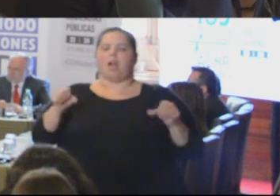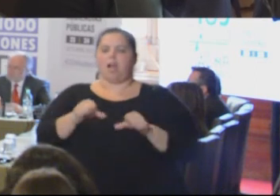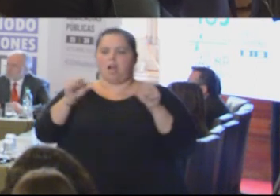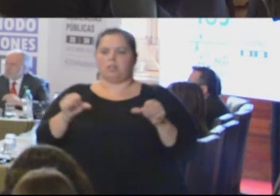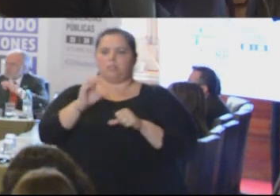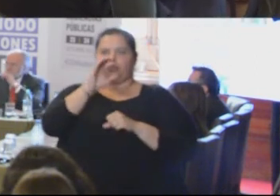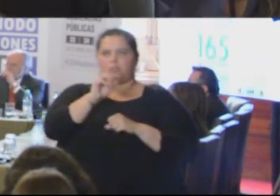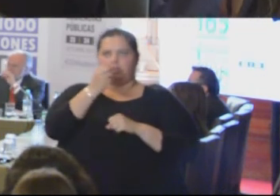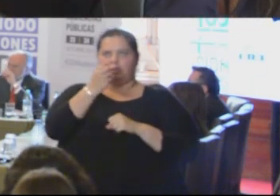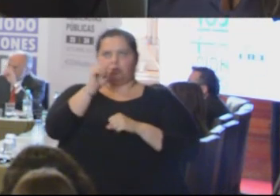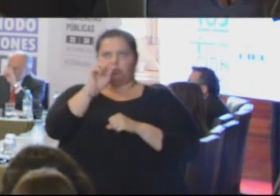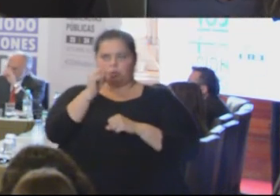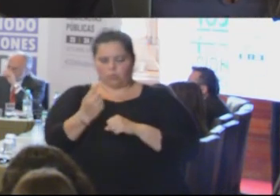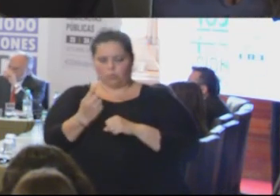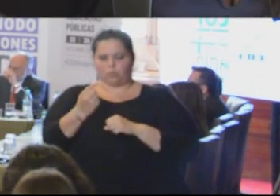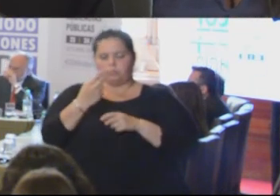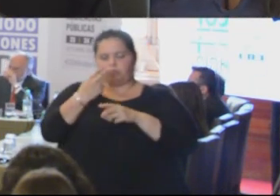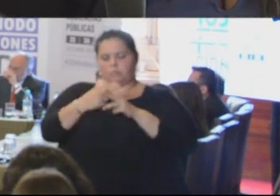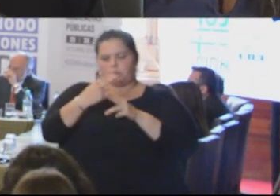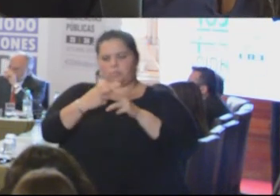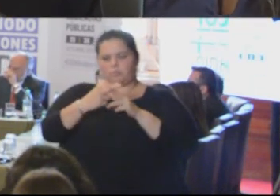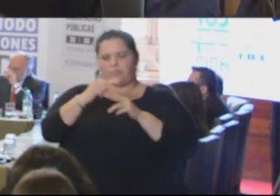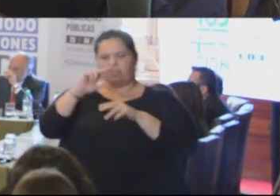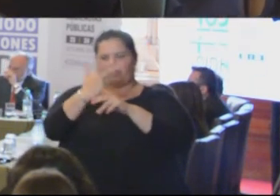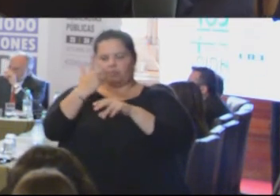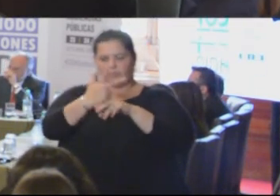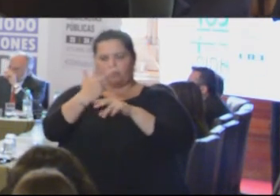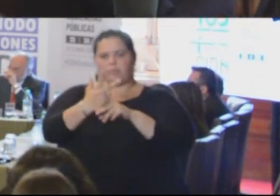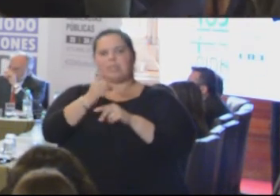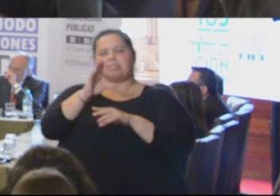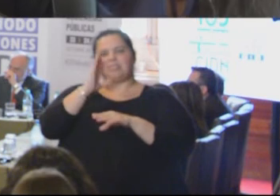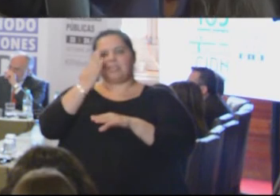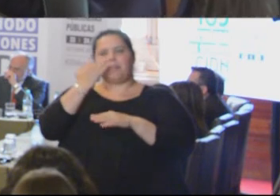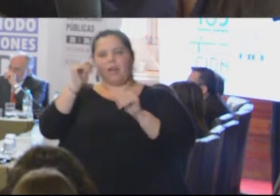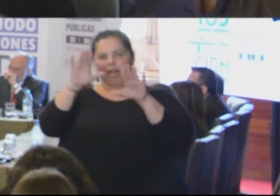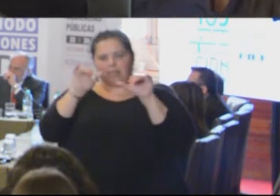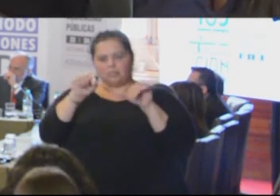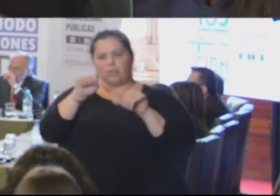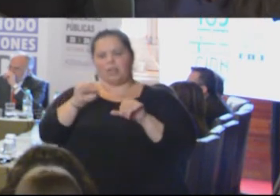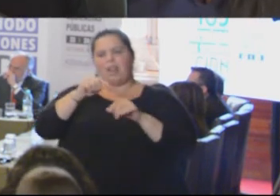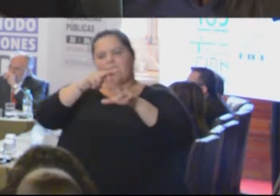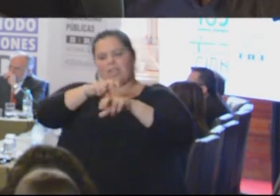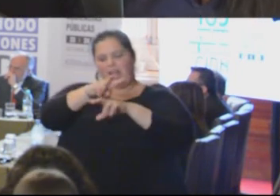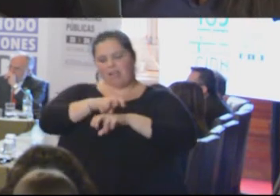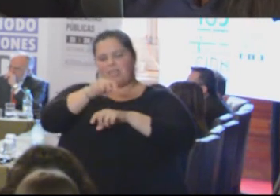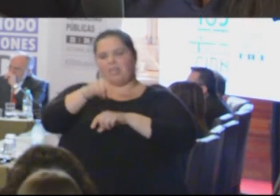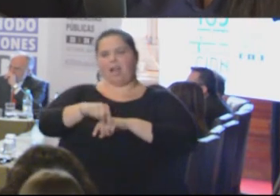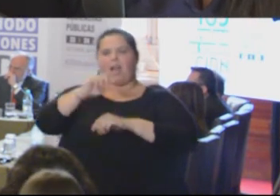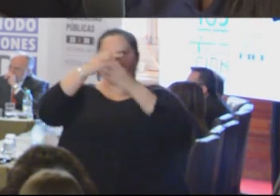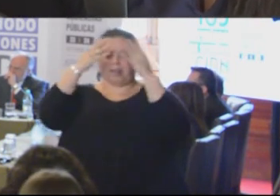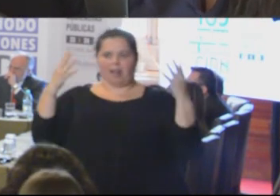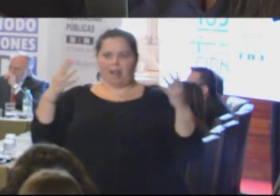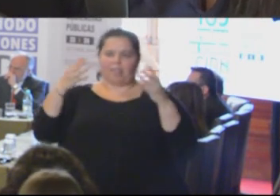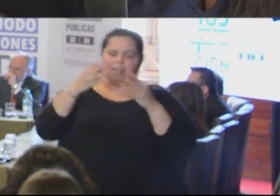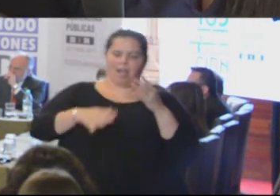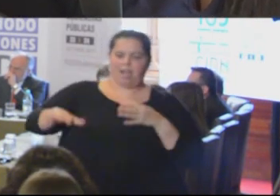terceros hemos llamado la atención en que la fiscalía general de la nación ha desplegado un importante esfuerzo investigativo